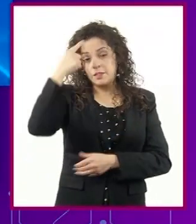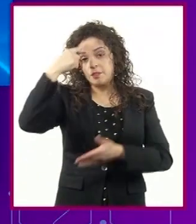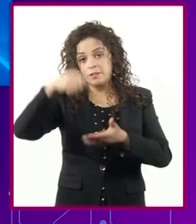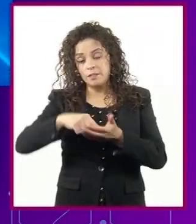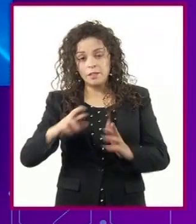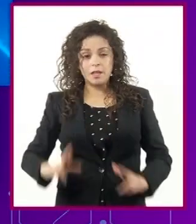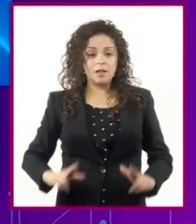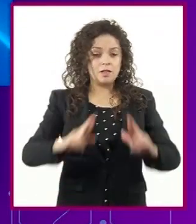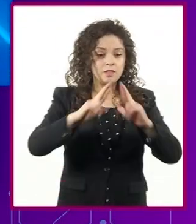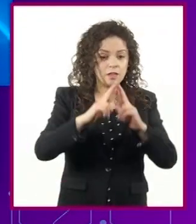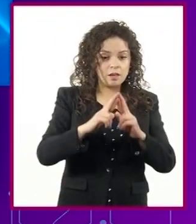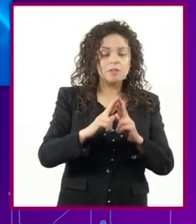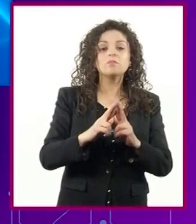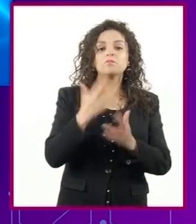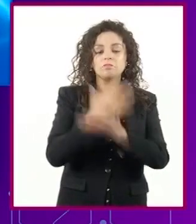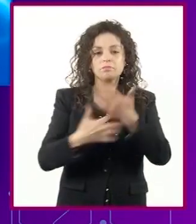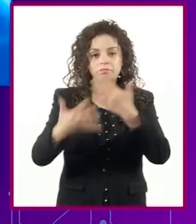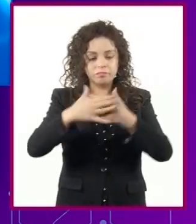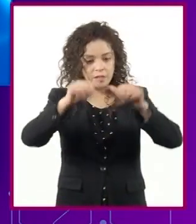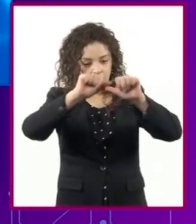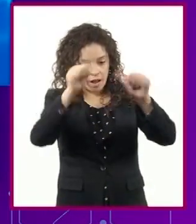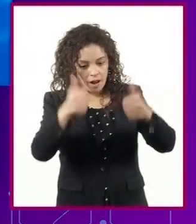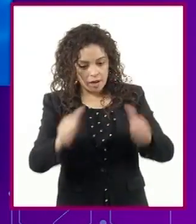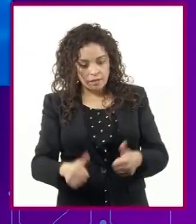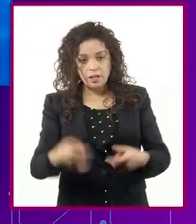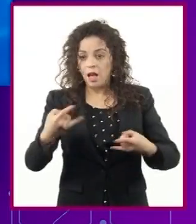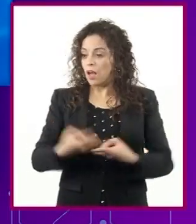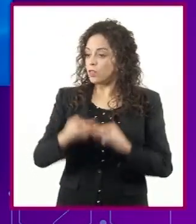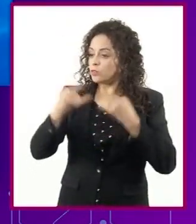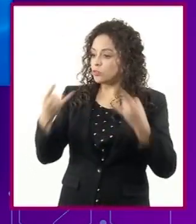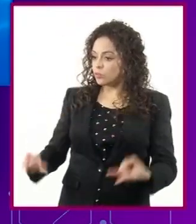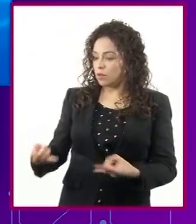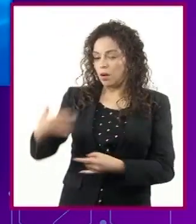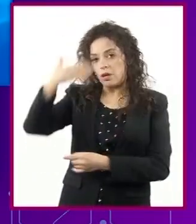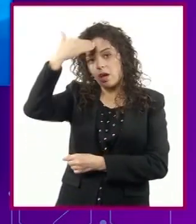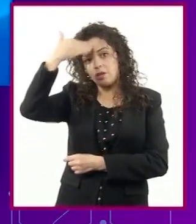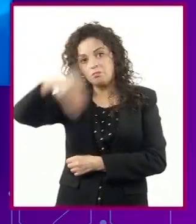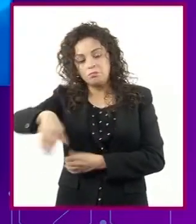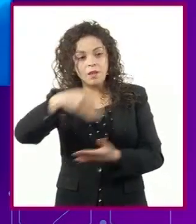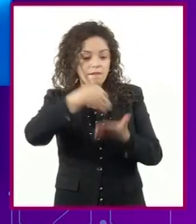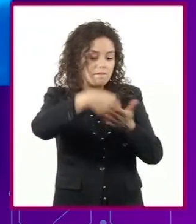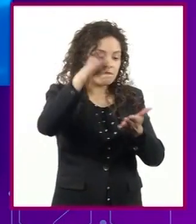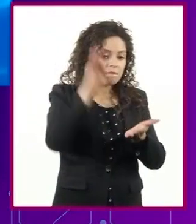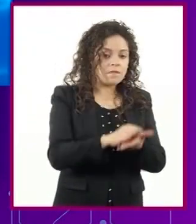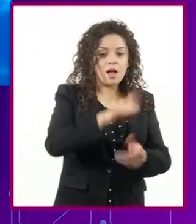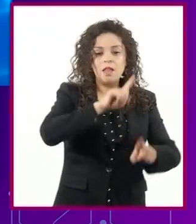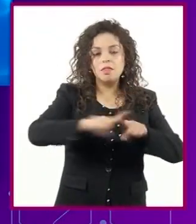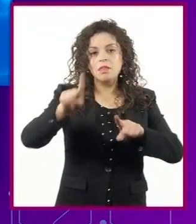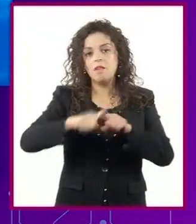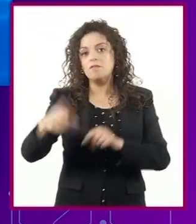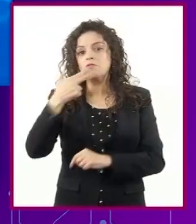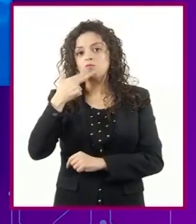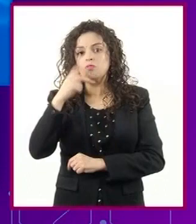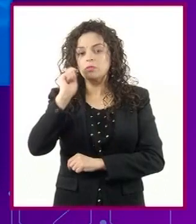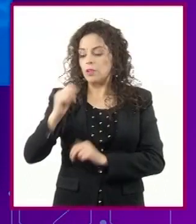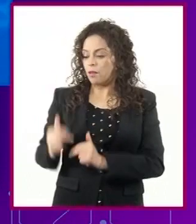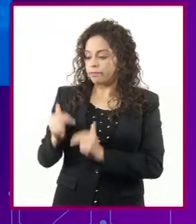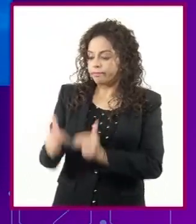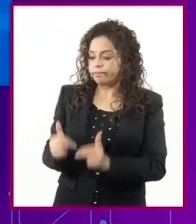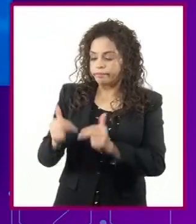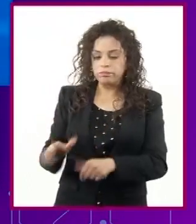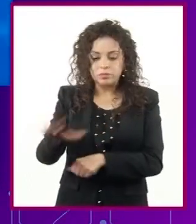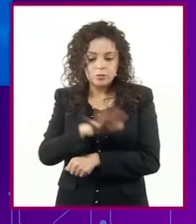religiones, técnicas artesanales, Historia, conocimientos, valores y cualquier uso o hábito adquiridos por los